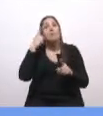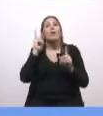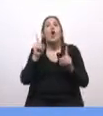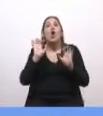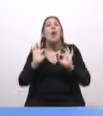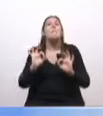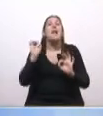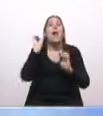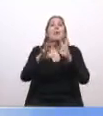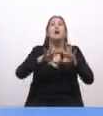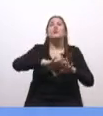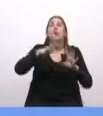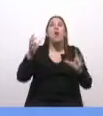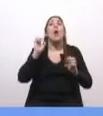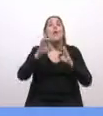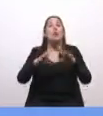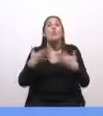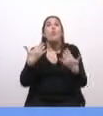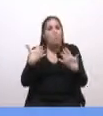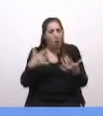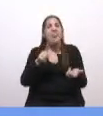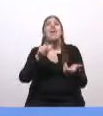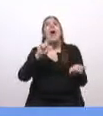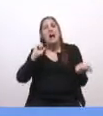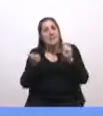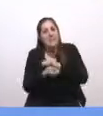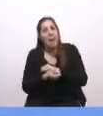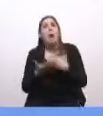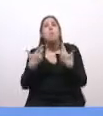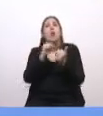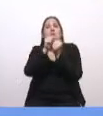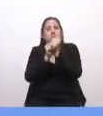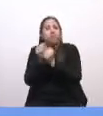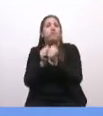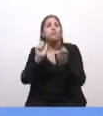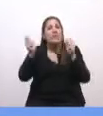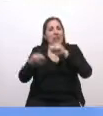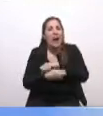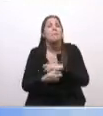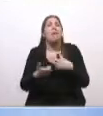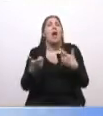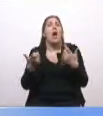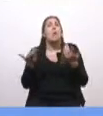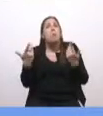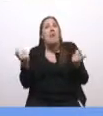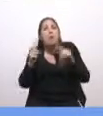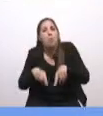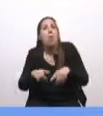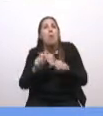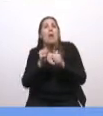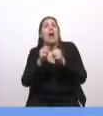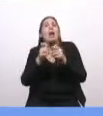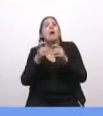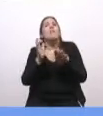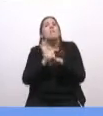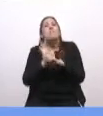se genera la basura es un recurso que se puede transformar que se puede reutilizar que se puede reciclar y convertir